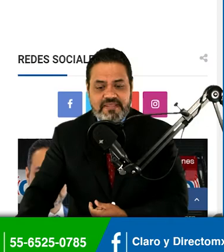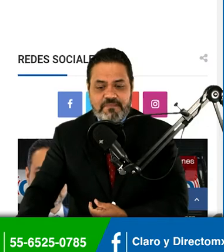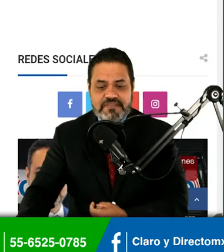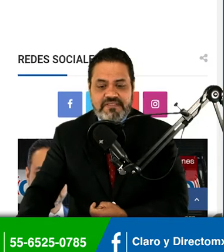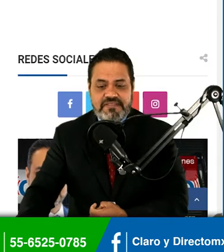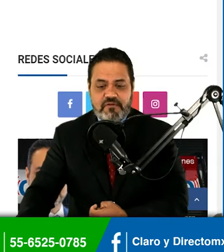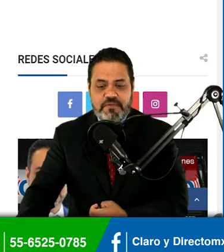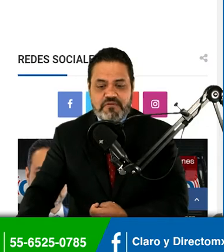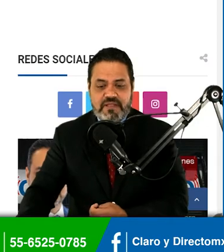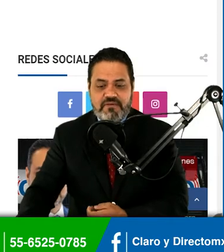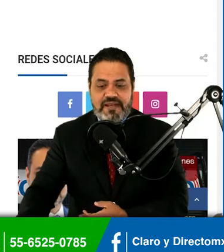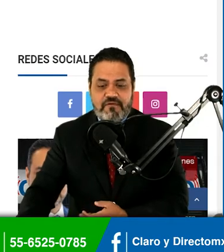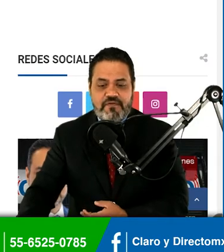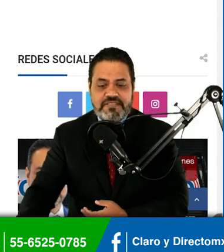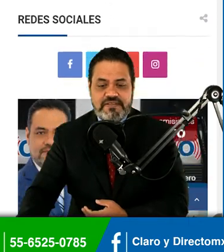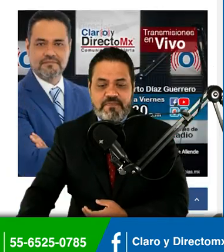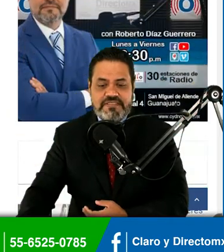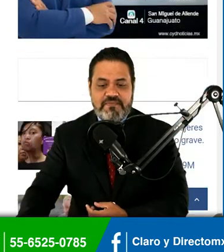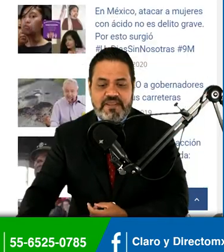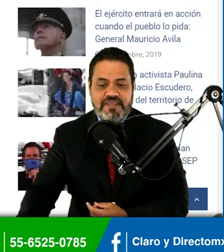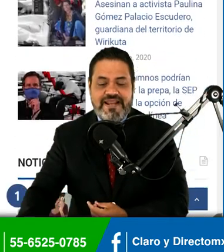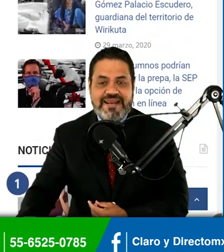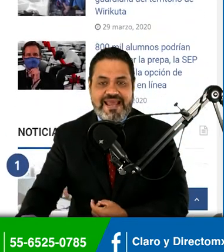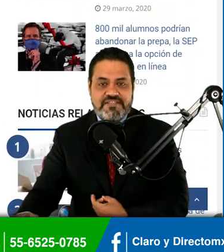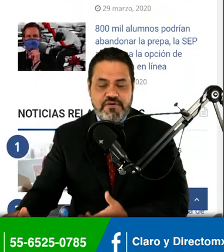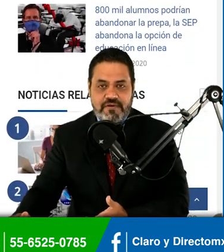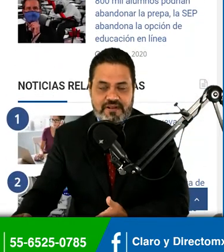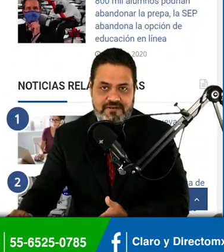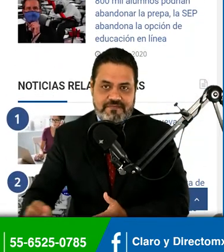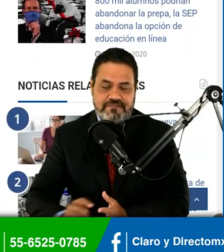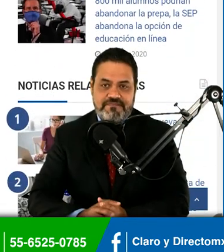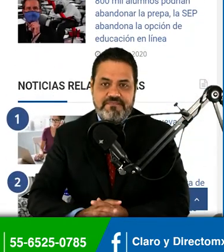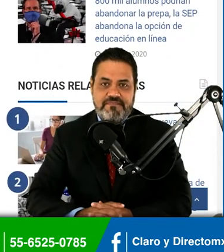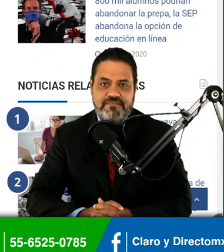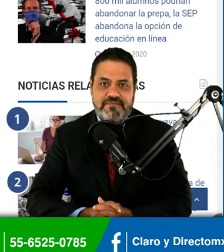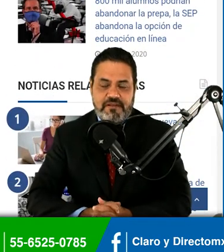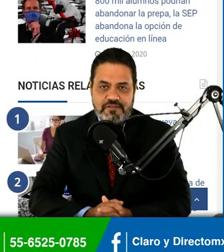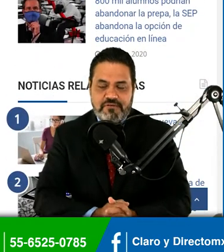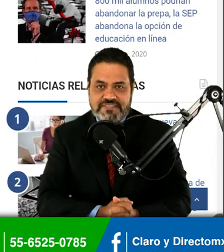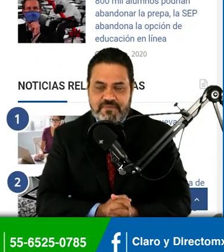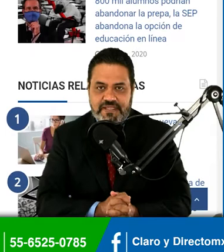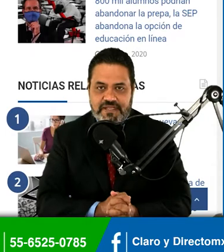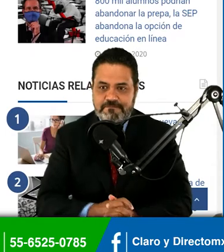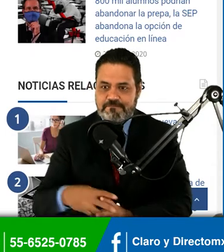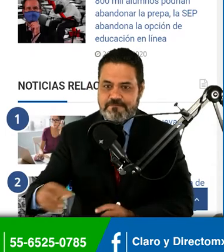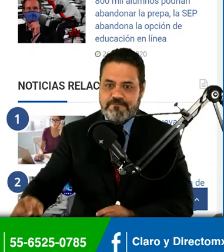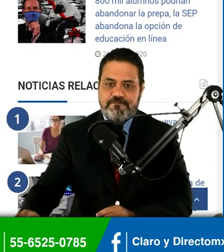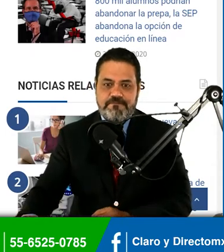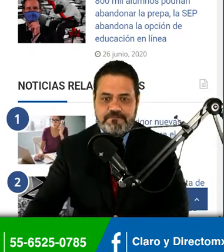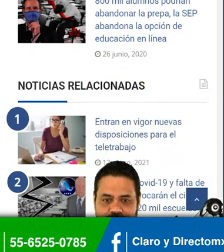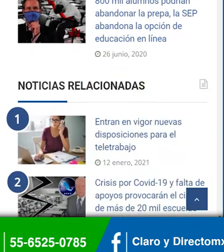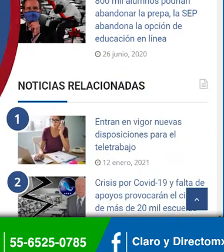Esta mañana el presidente López Obrador en la conferencia de prensa mañanera reacciona y lo hizo de esta manera.